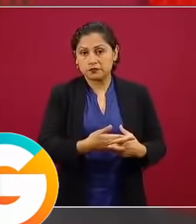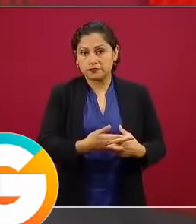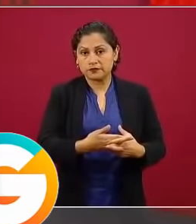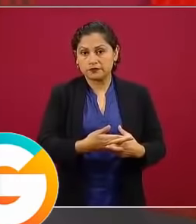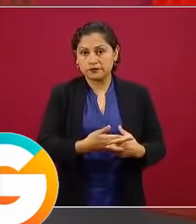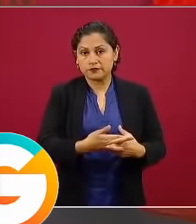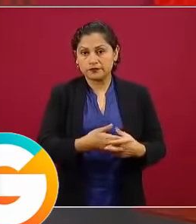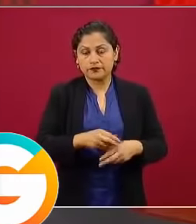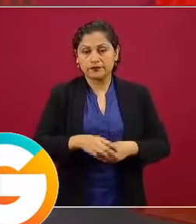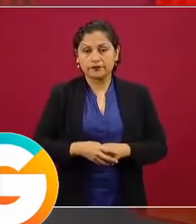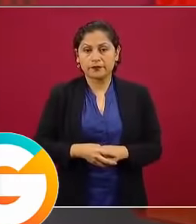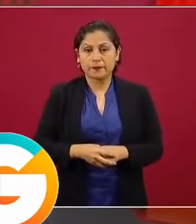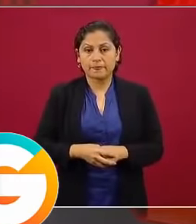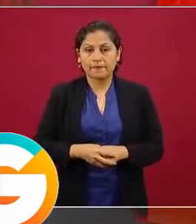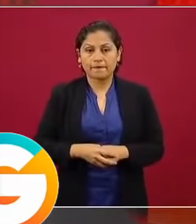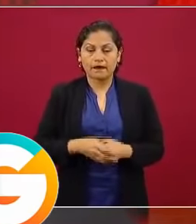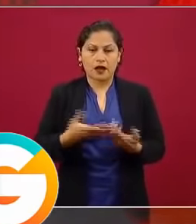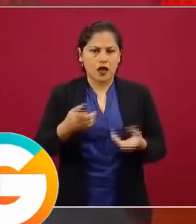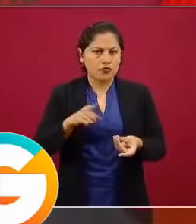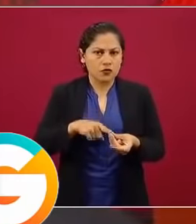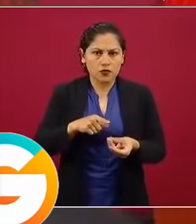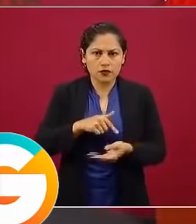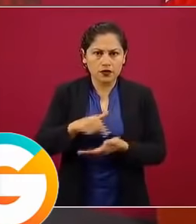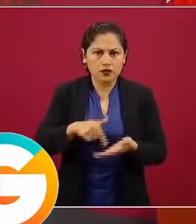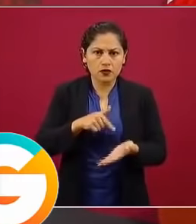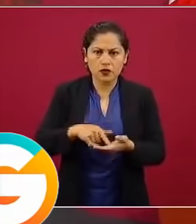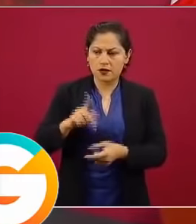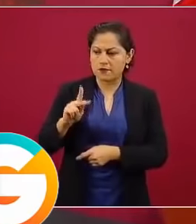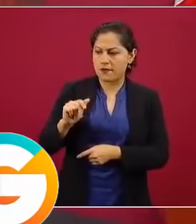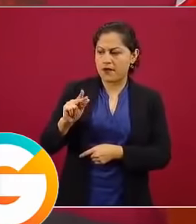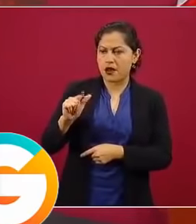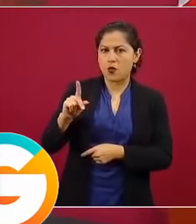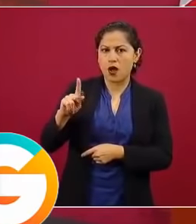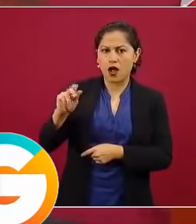en el Papaloapan, en el Grijalva,